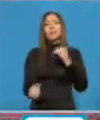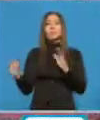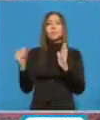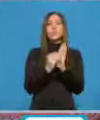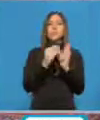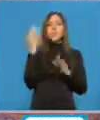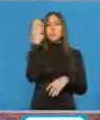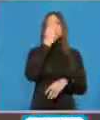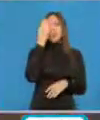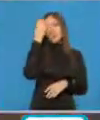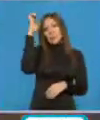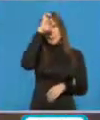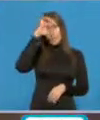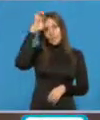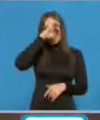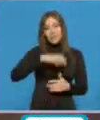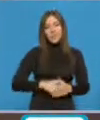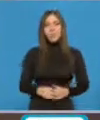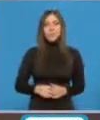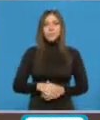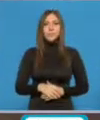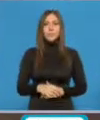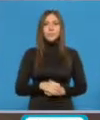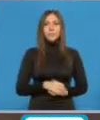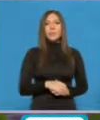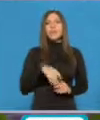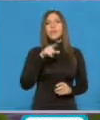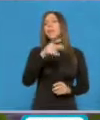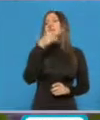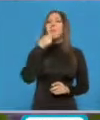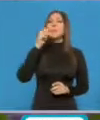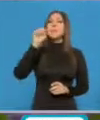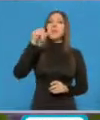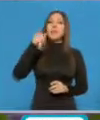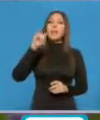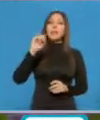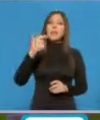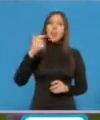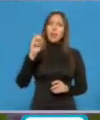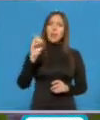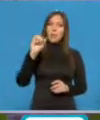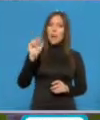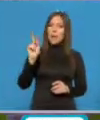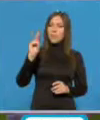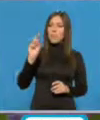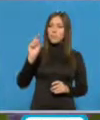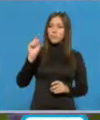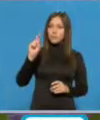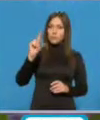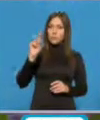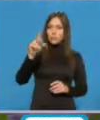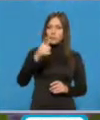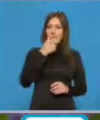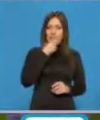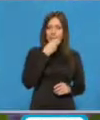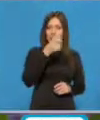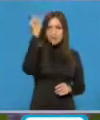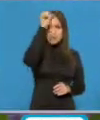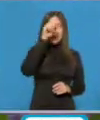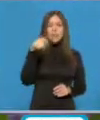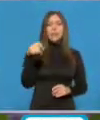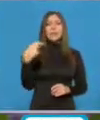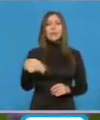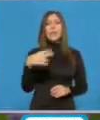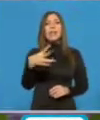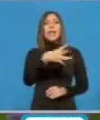Cuéntanos entonces un poco más de este Santiago. el Santiago apóstol era llamado el hijo del trueno, porque tenía un genio